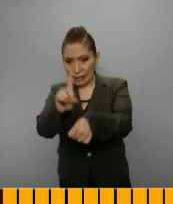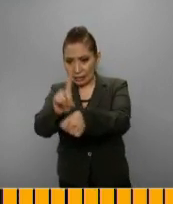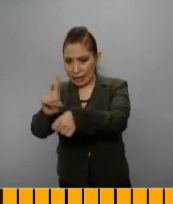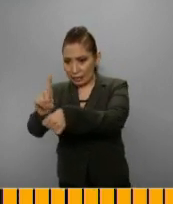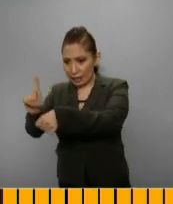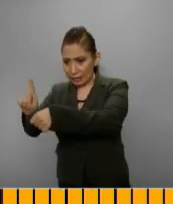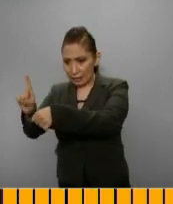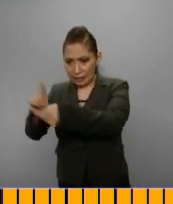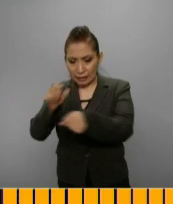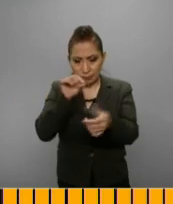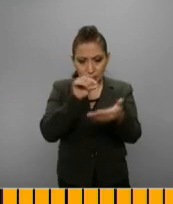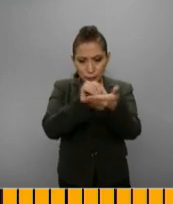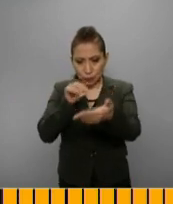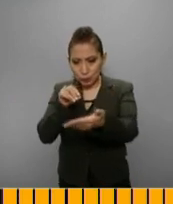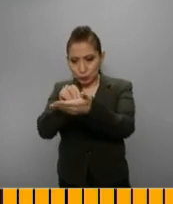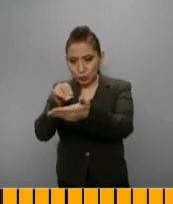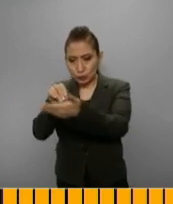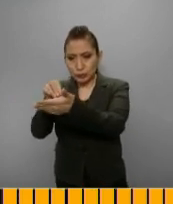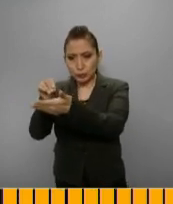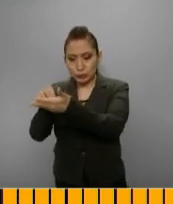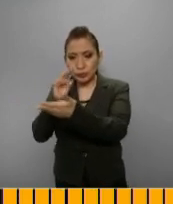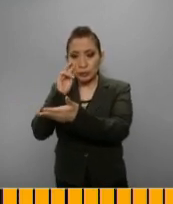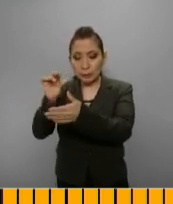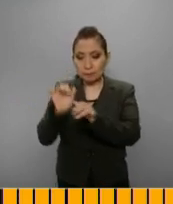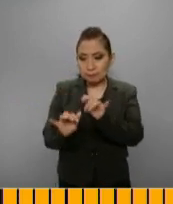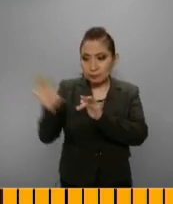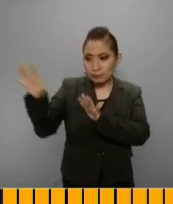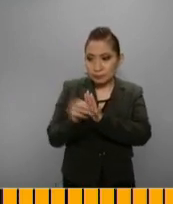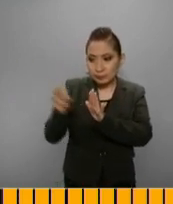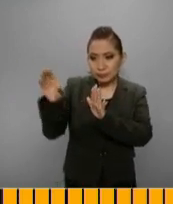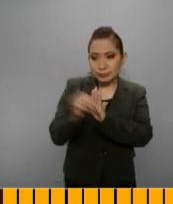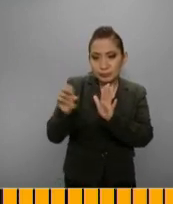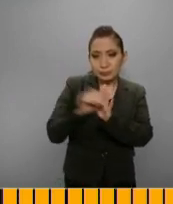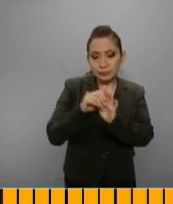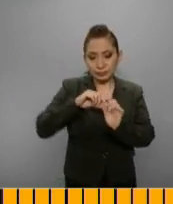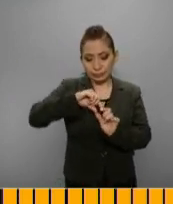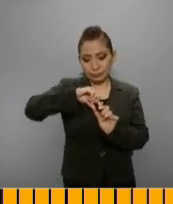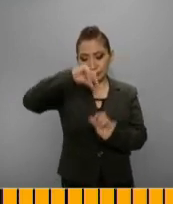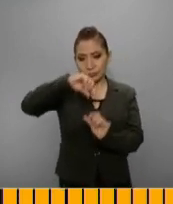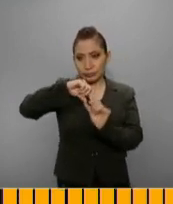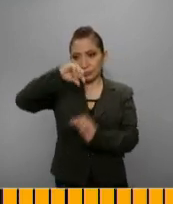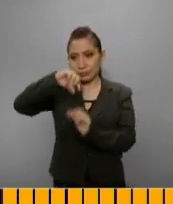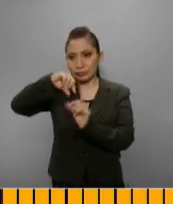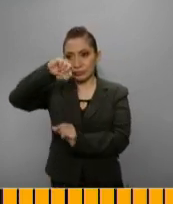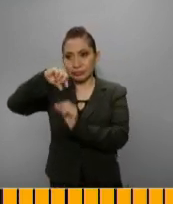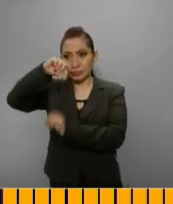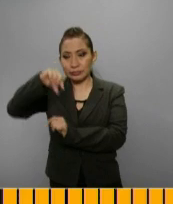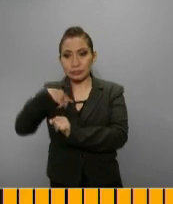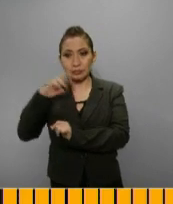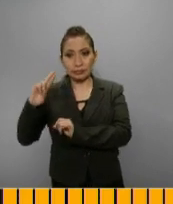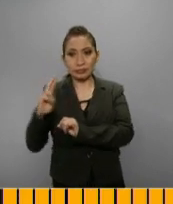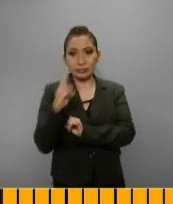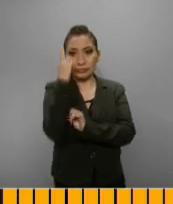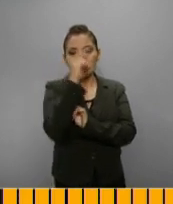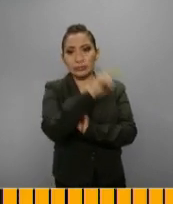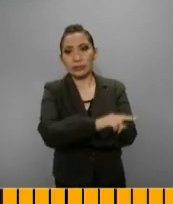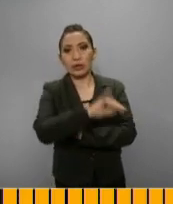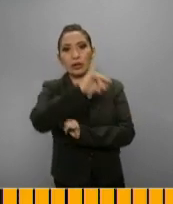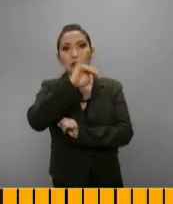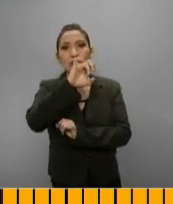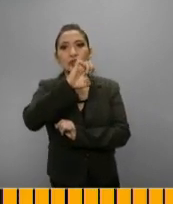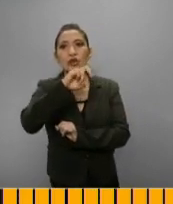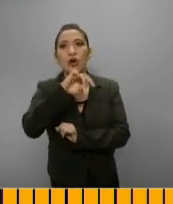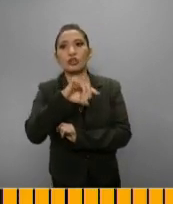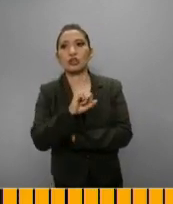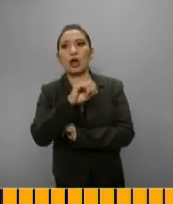van reportando diarios y que va capturando el gráfico de la Universidad de